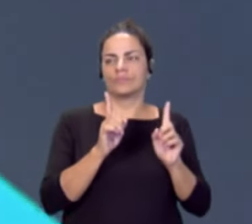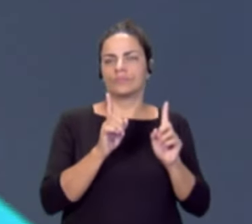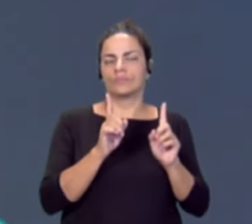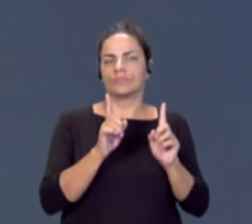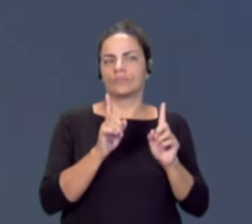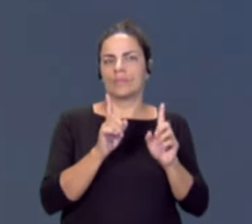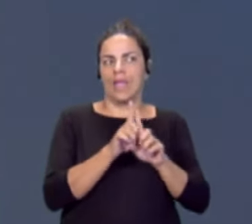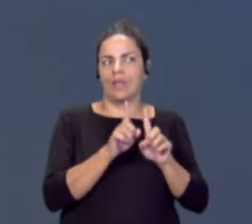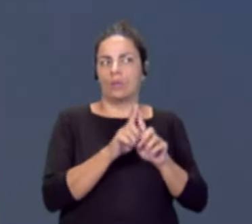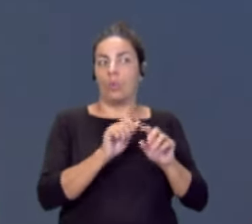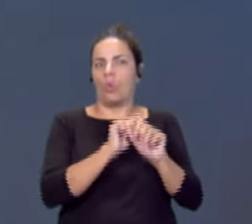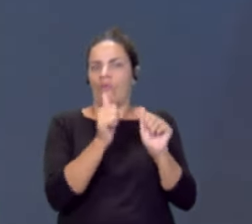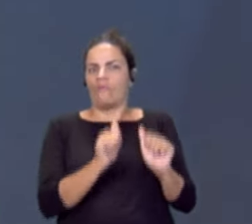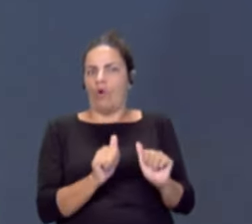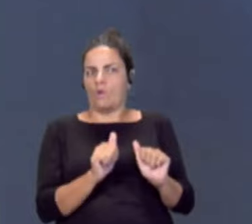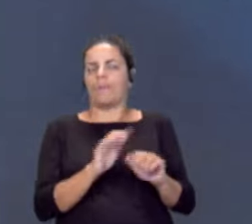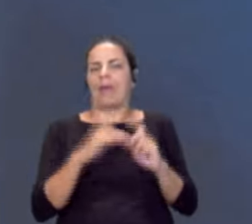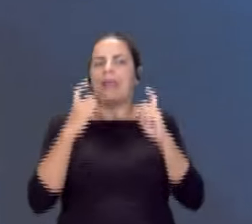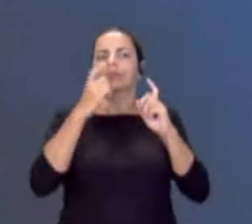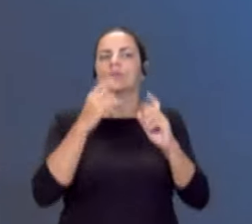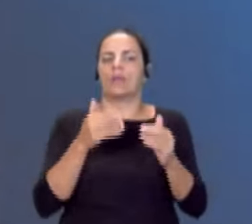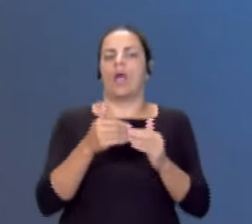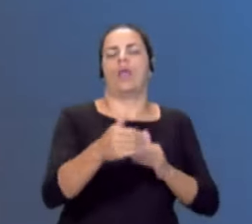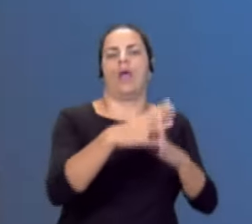es un medio para intentar alcanzar un objetivo.